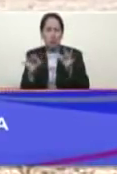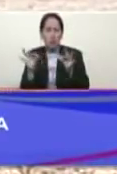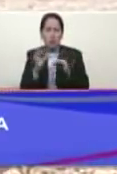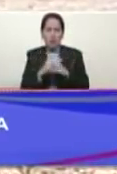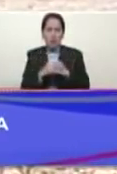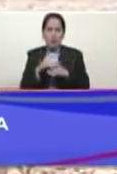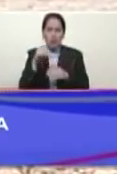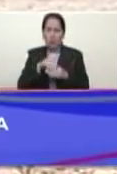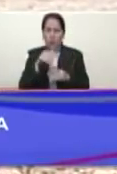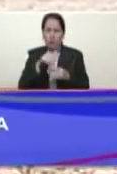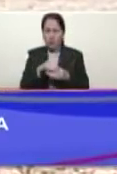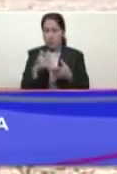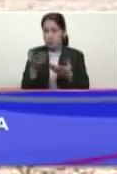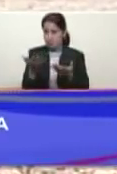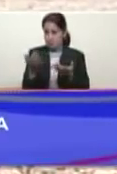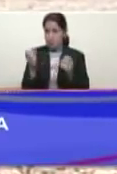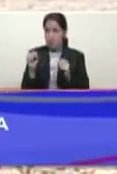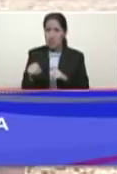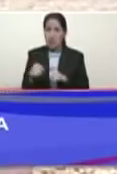No, está bien, pues.